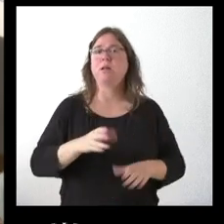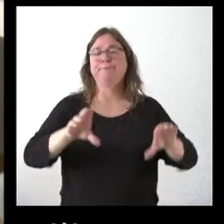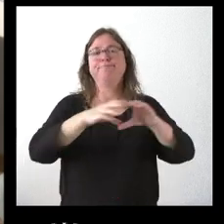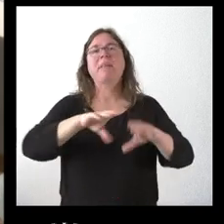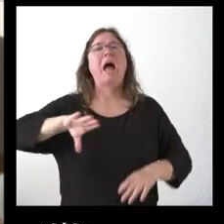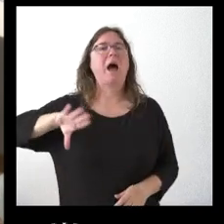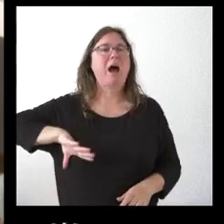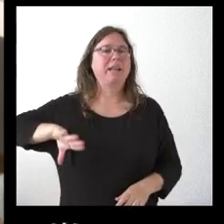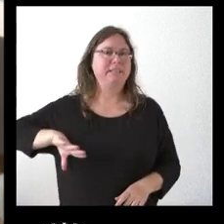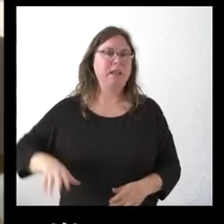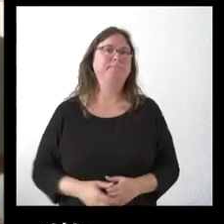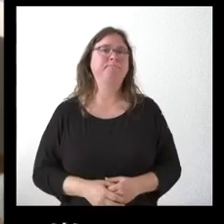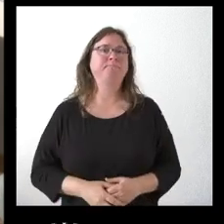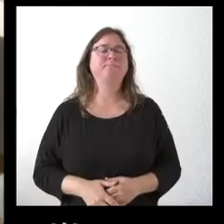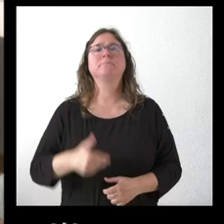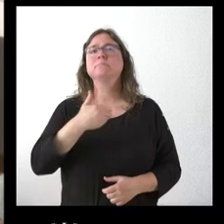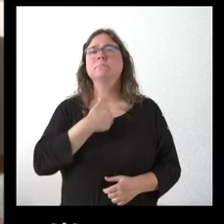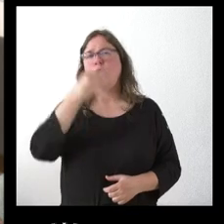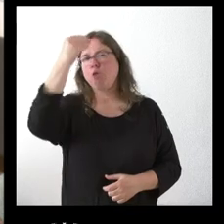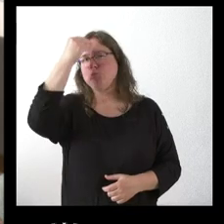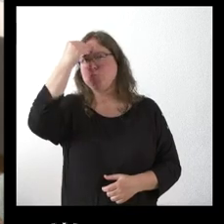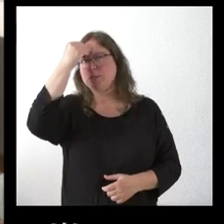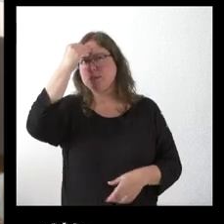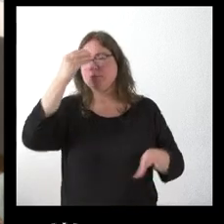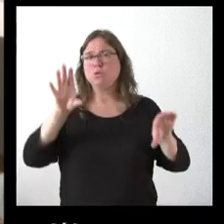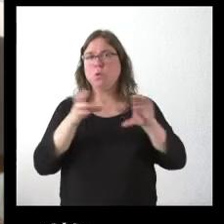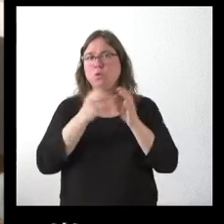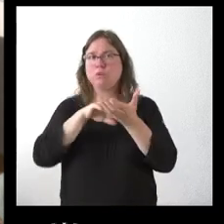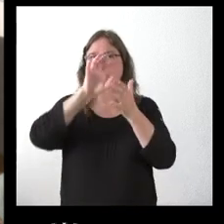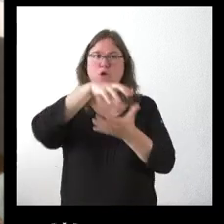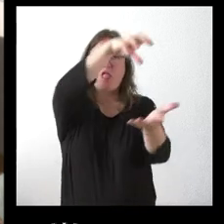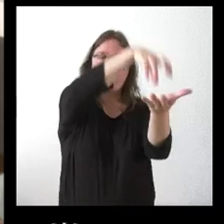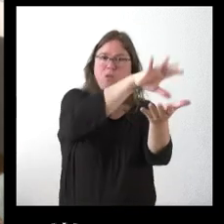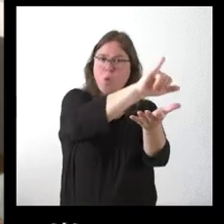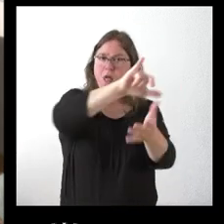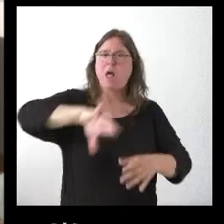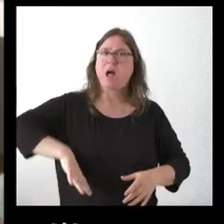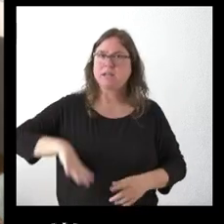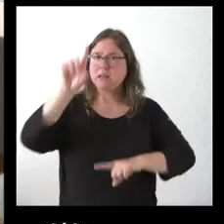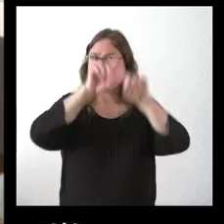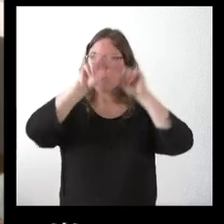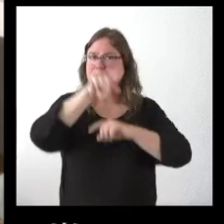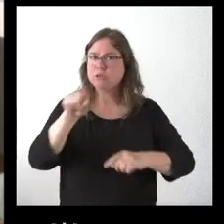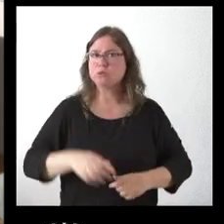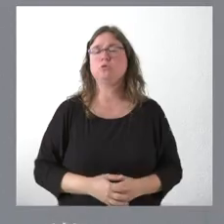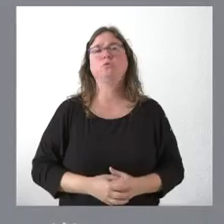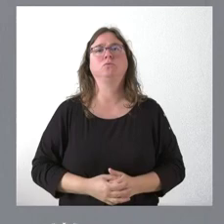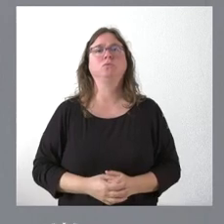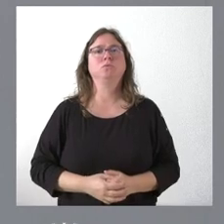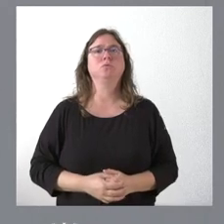argentina. Creo que la Junta tiene allí un centro de Castilla y León. No sé si les preocupa.